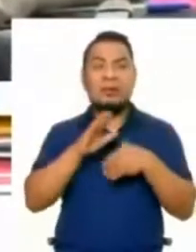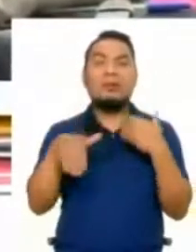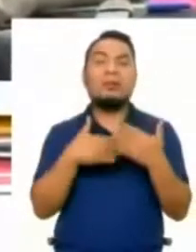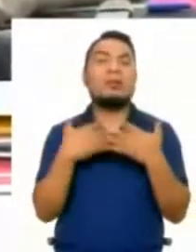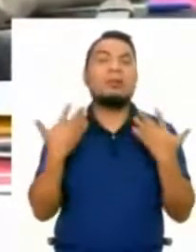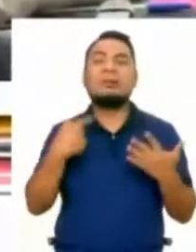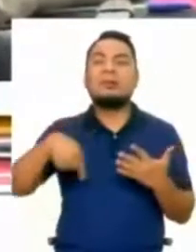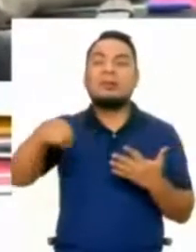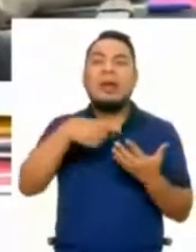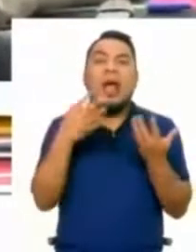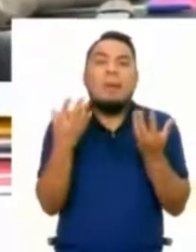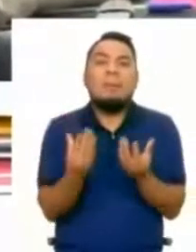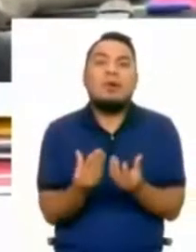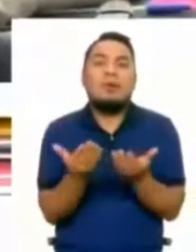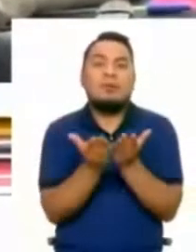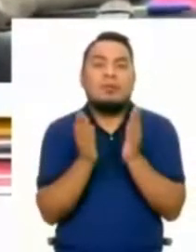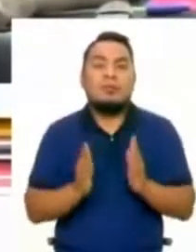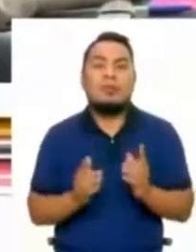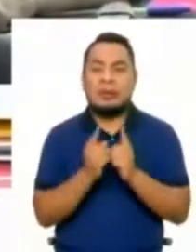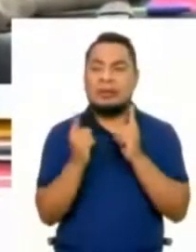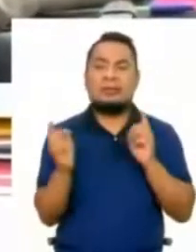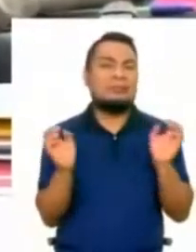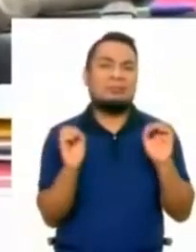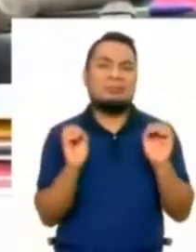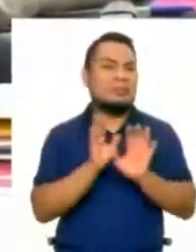eliminación del metro de distancia.